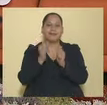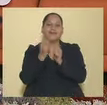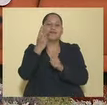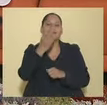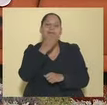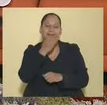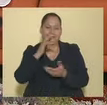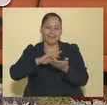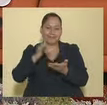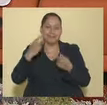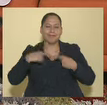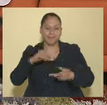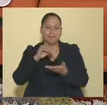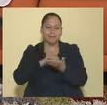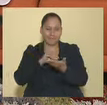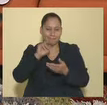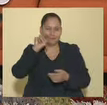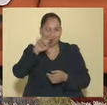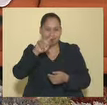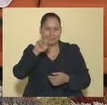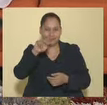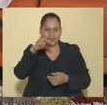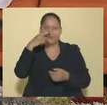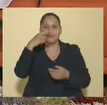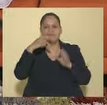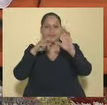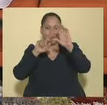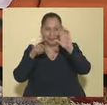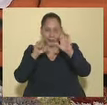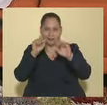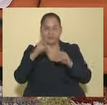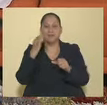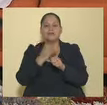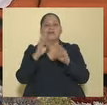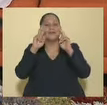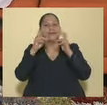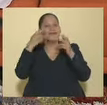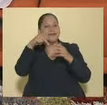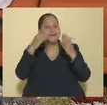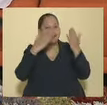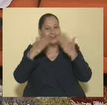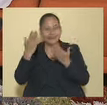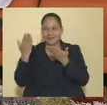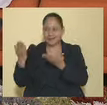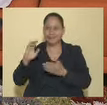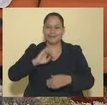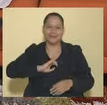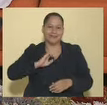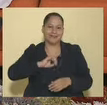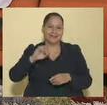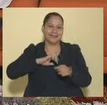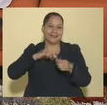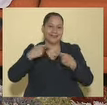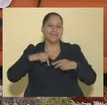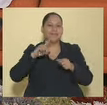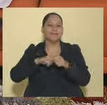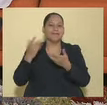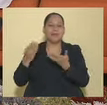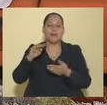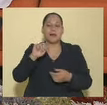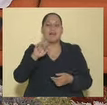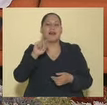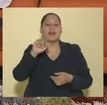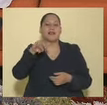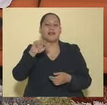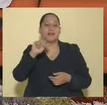9:02 a.m. Gracias a toda la gente que nos acompaña aquí en Tus Ciudades. Y bueno, ya estamos en la sección Tu Superación con nuestro coach personal, Martín Aparicio, que